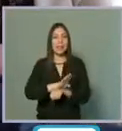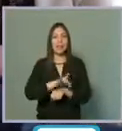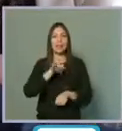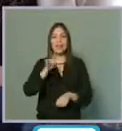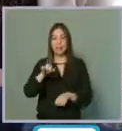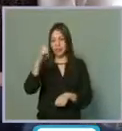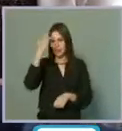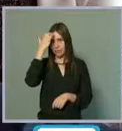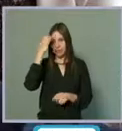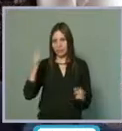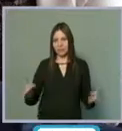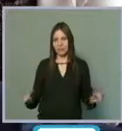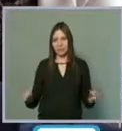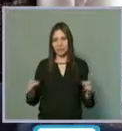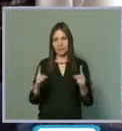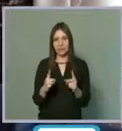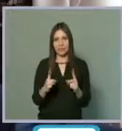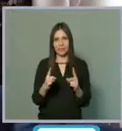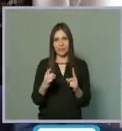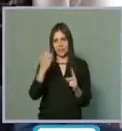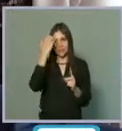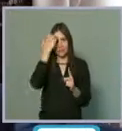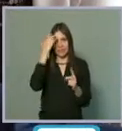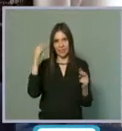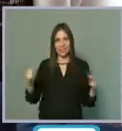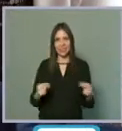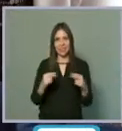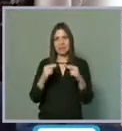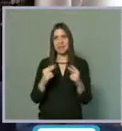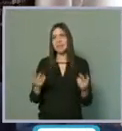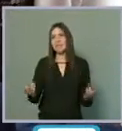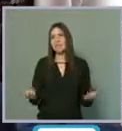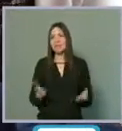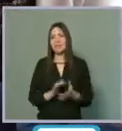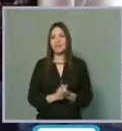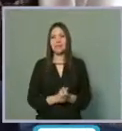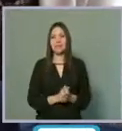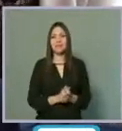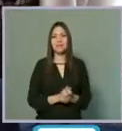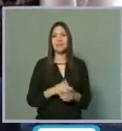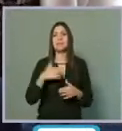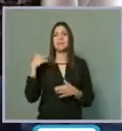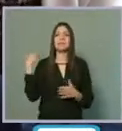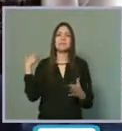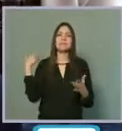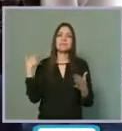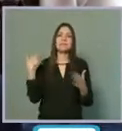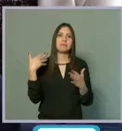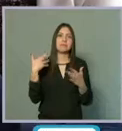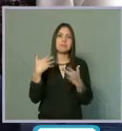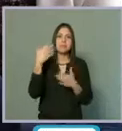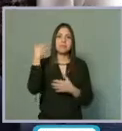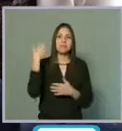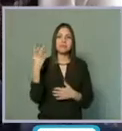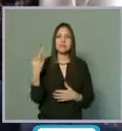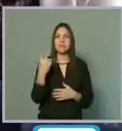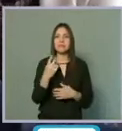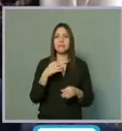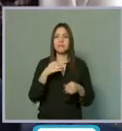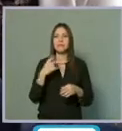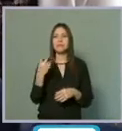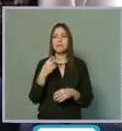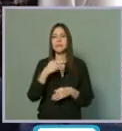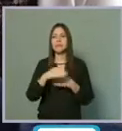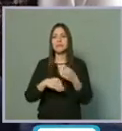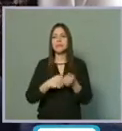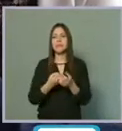nos conocimos ella y yo. Y bueno, ha pasado el tiempo y hemos trabajado para que las cosas